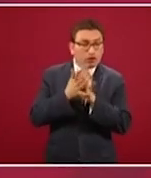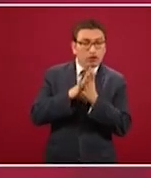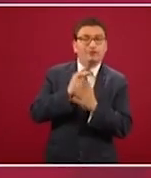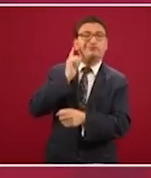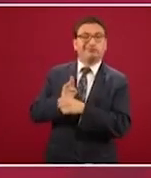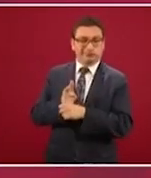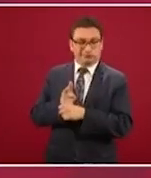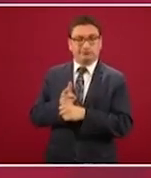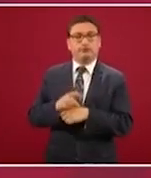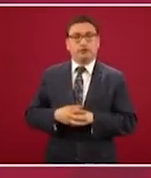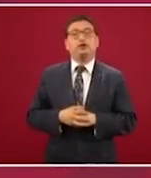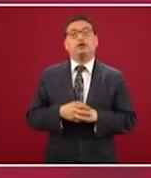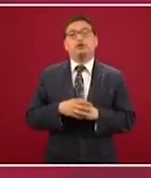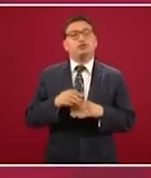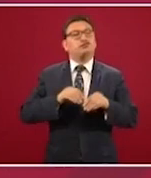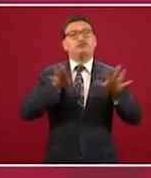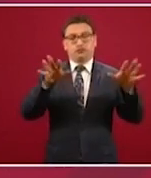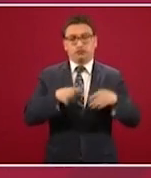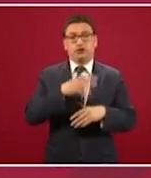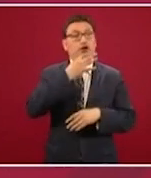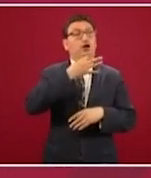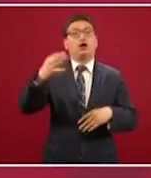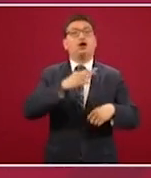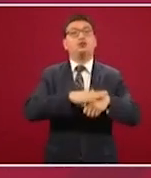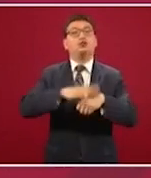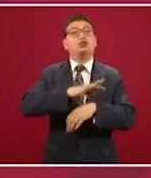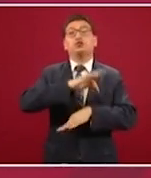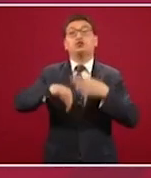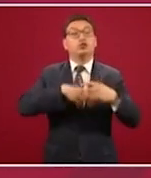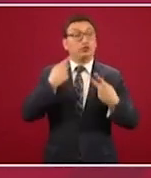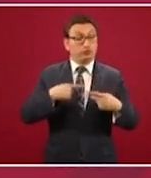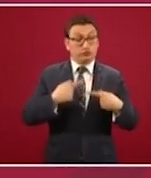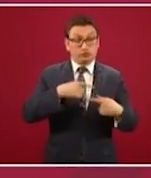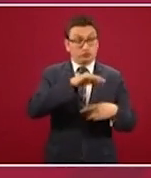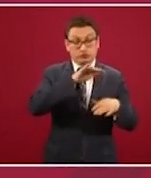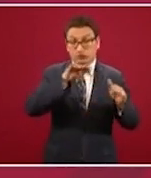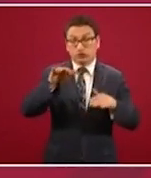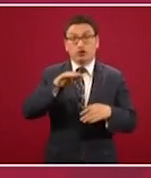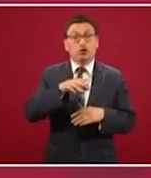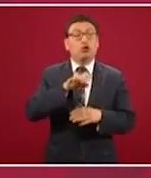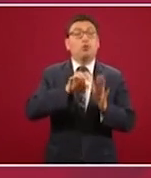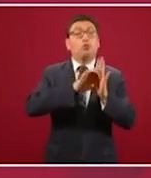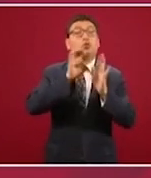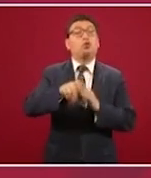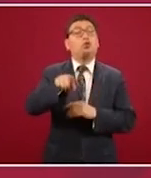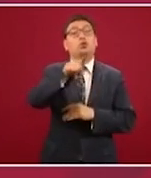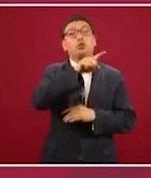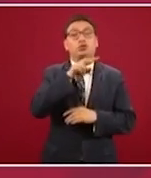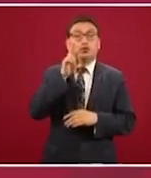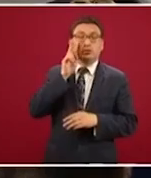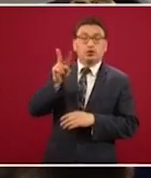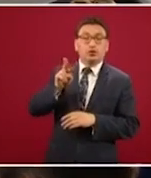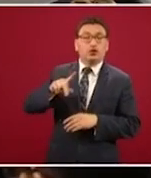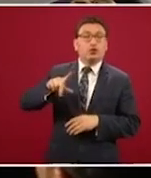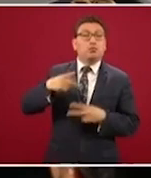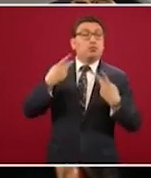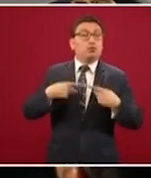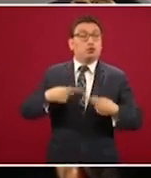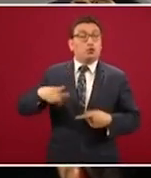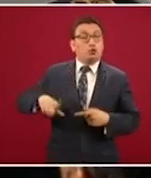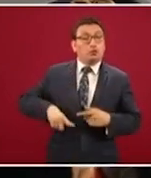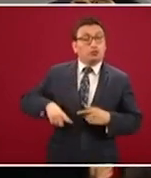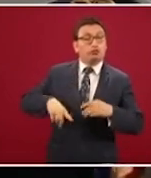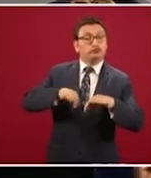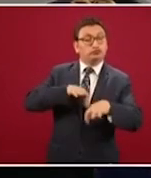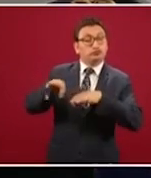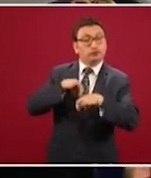para decirle a la gente que si ve que un funcionario público,